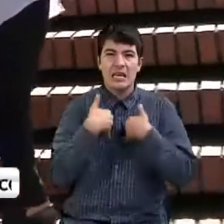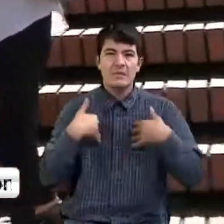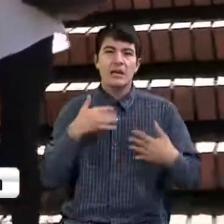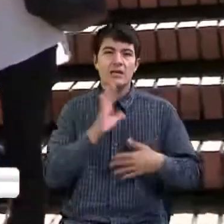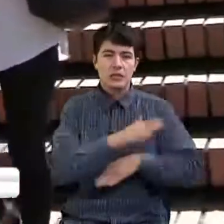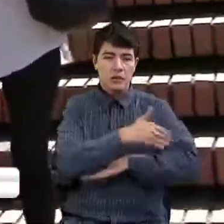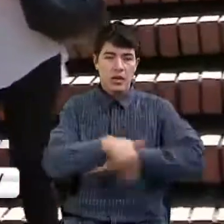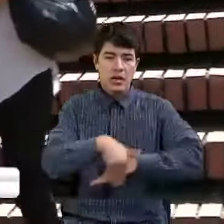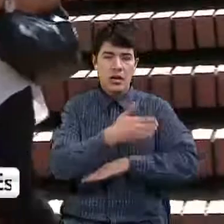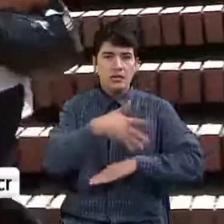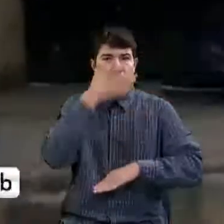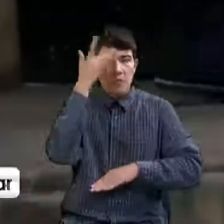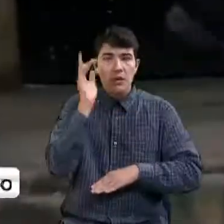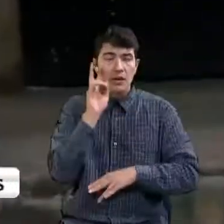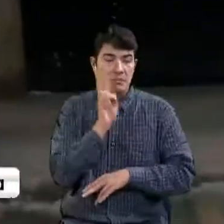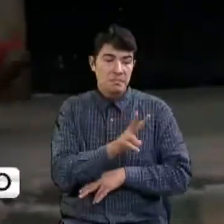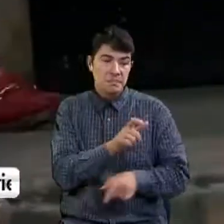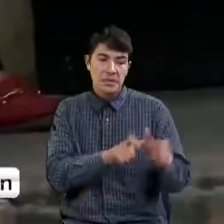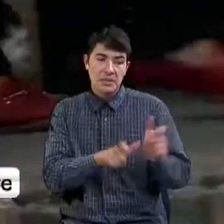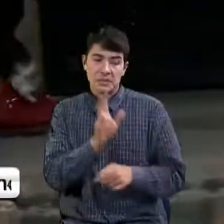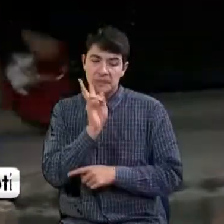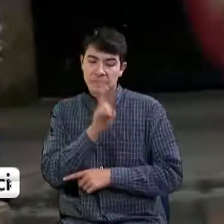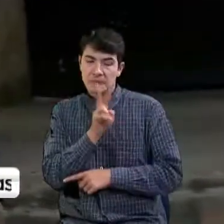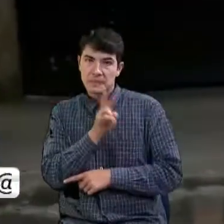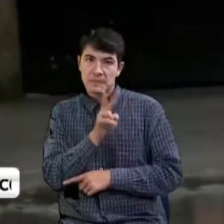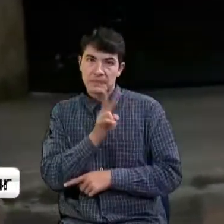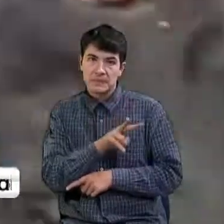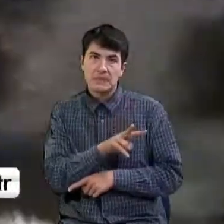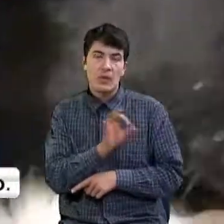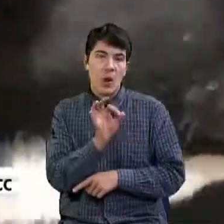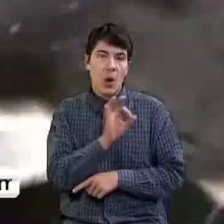calle ante la mirada indiferente de las